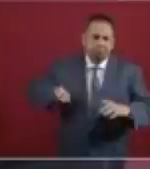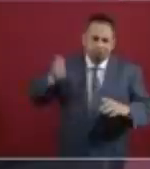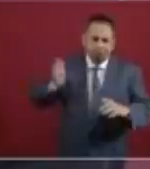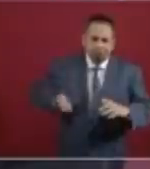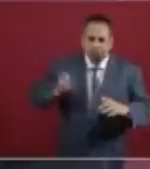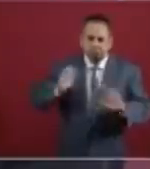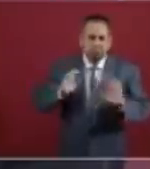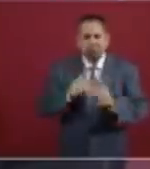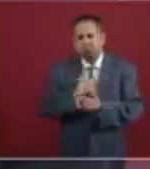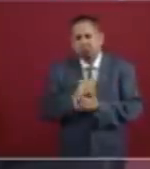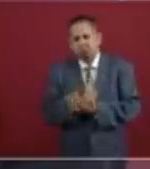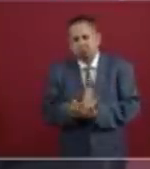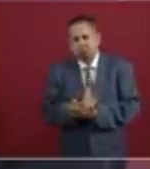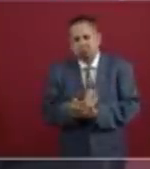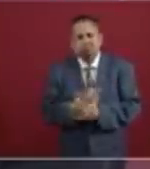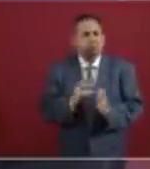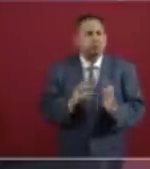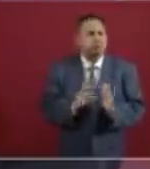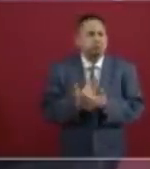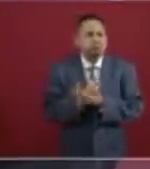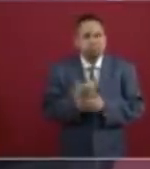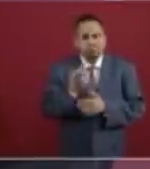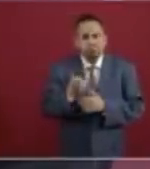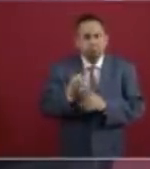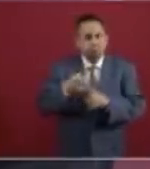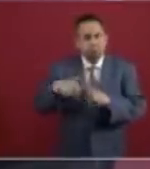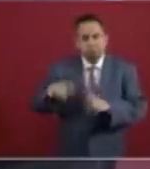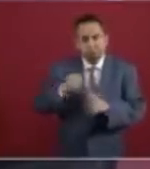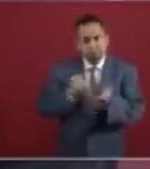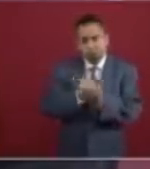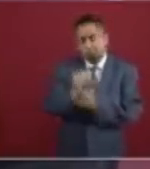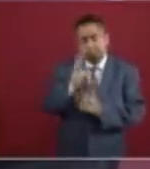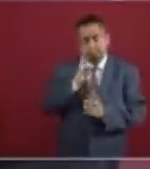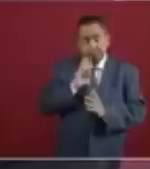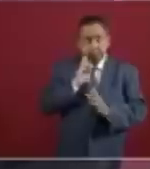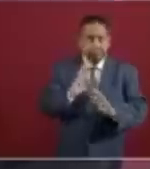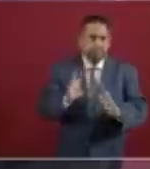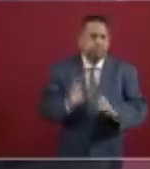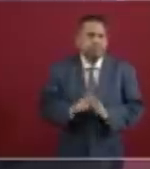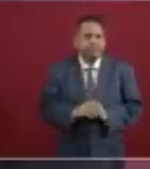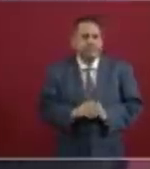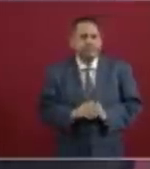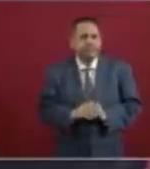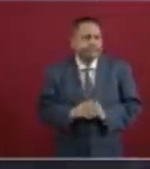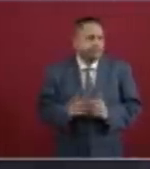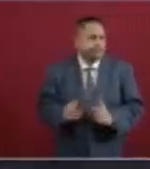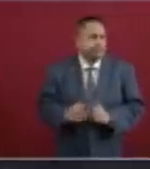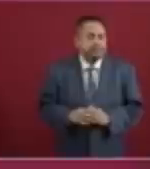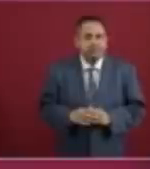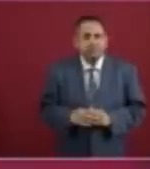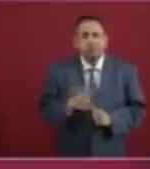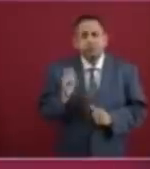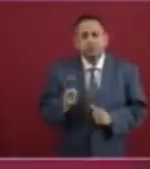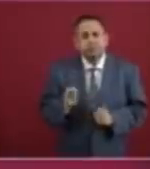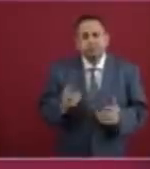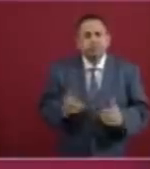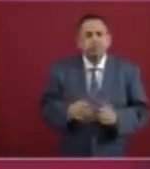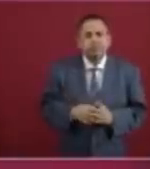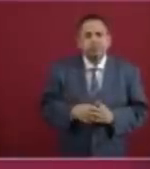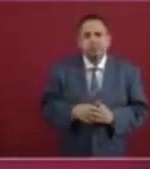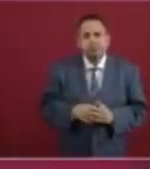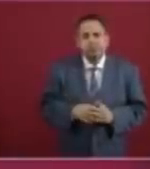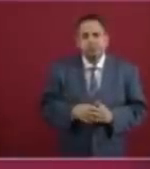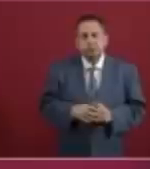Estamos esperando sobre esa decisión. Entonces, va a ser el